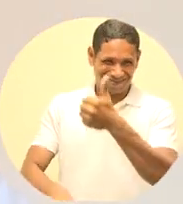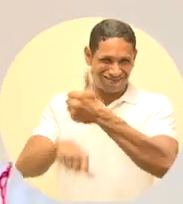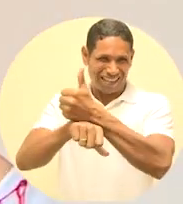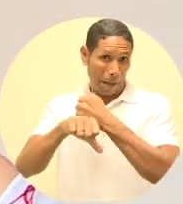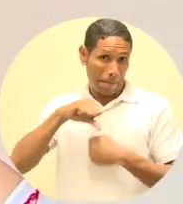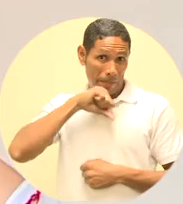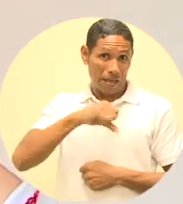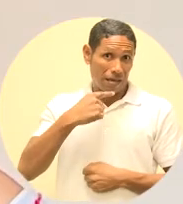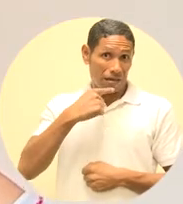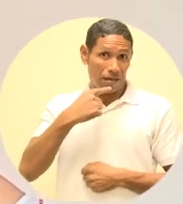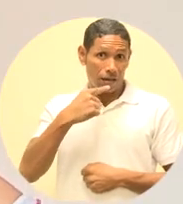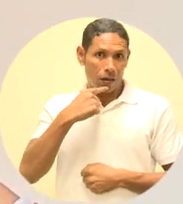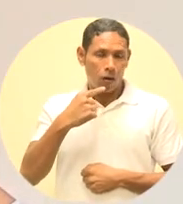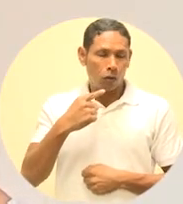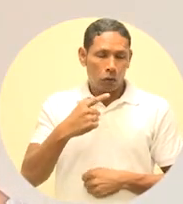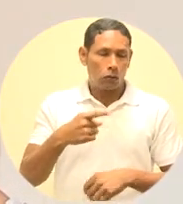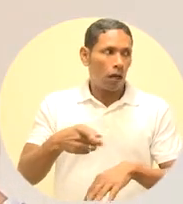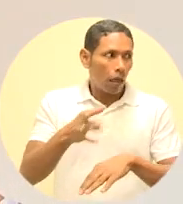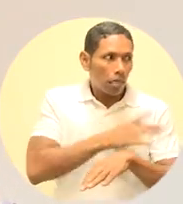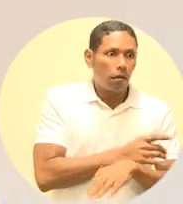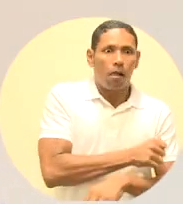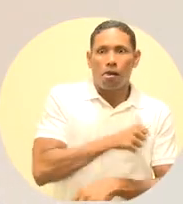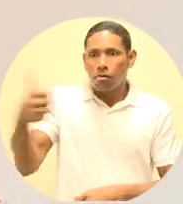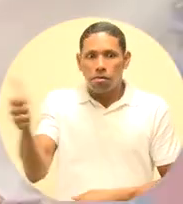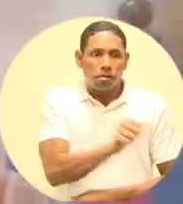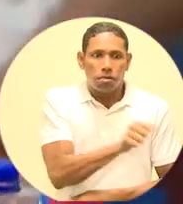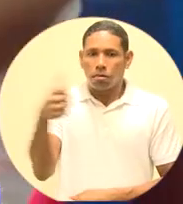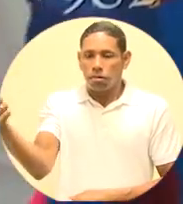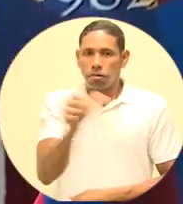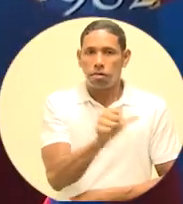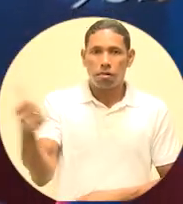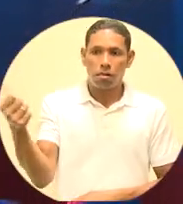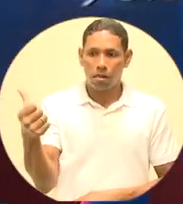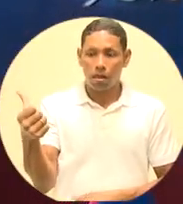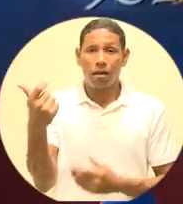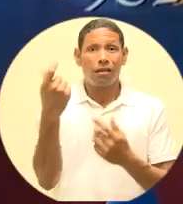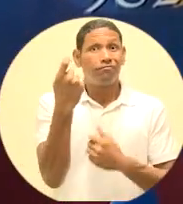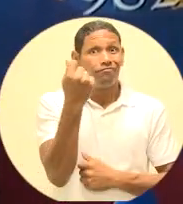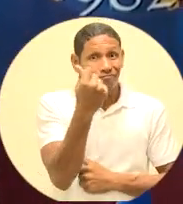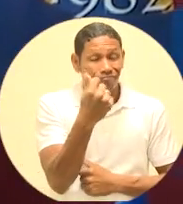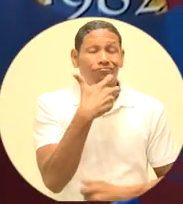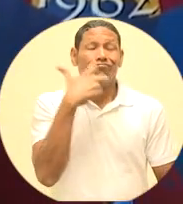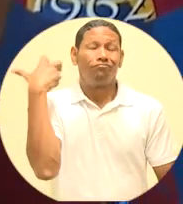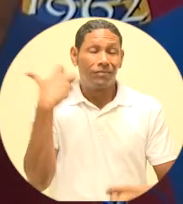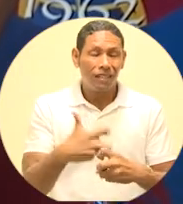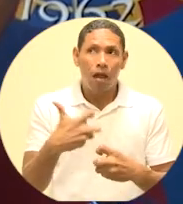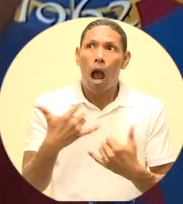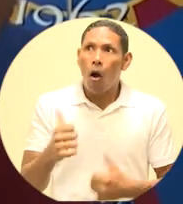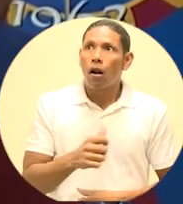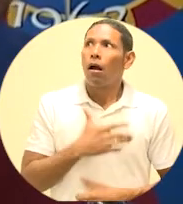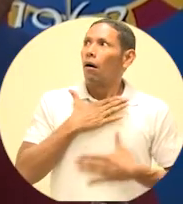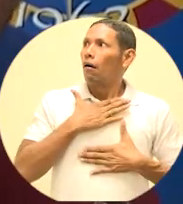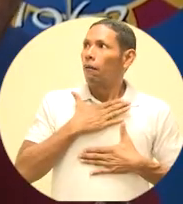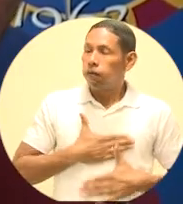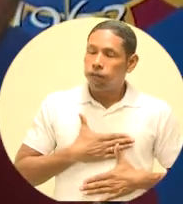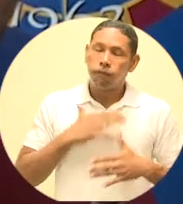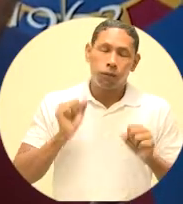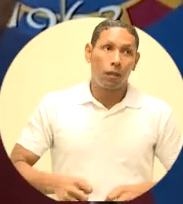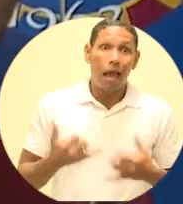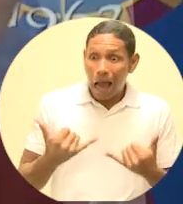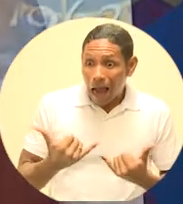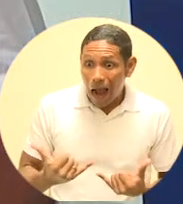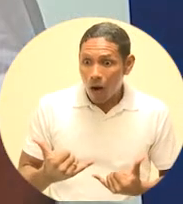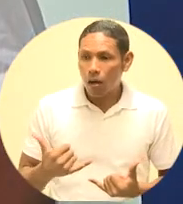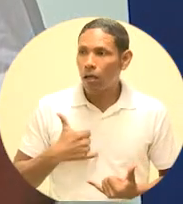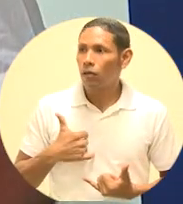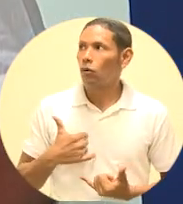como lo decía el rector Pablo Vera, eran muchos los costos que teníamos en traslado. Económicamente ha sido un alivio mucho para nosotros,